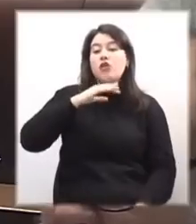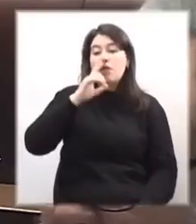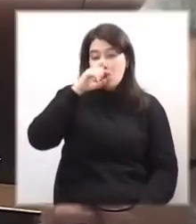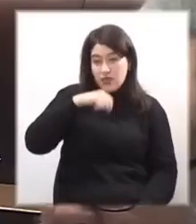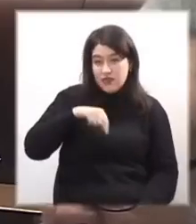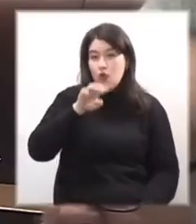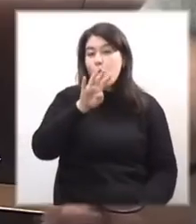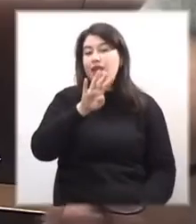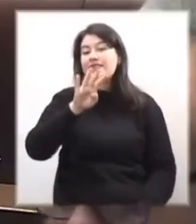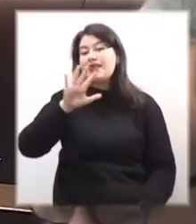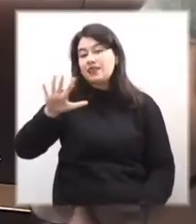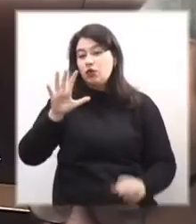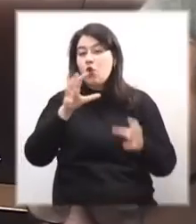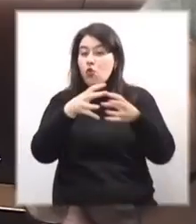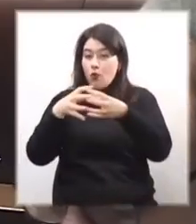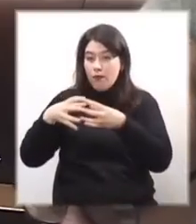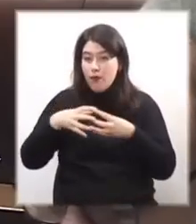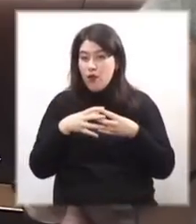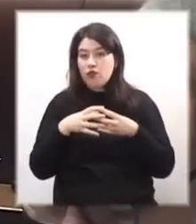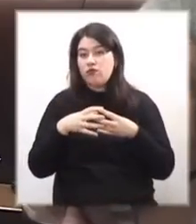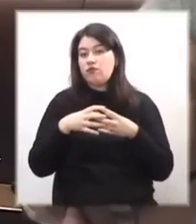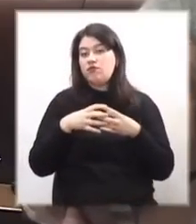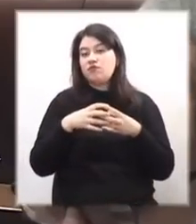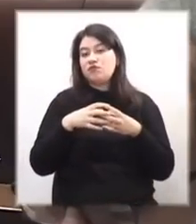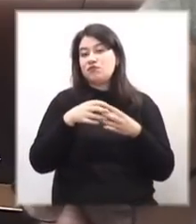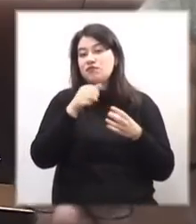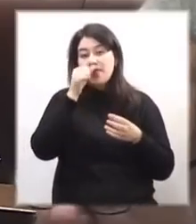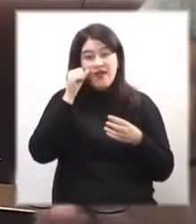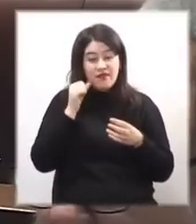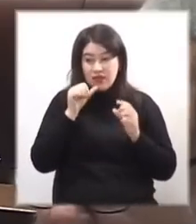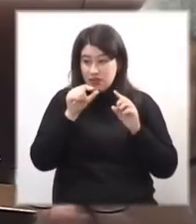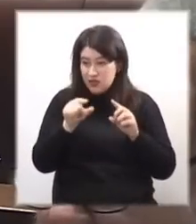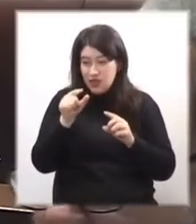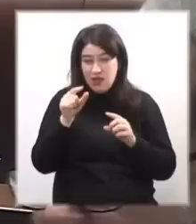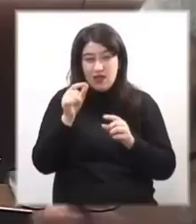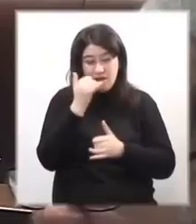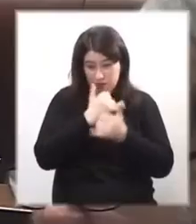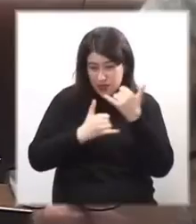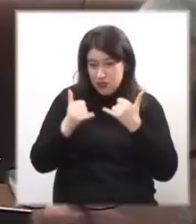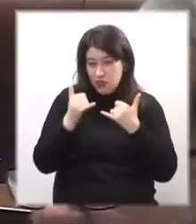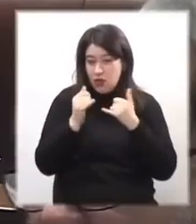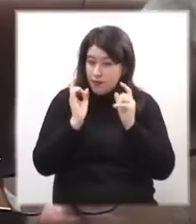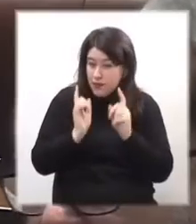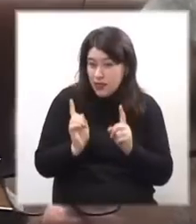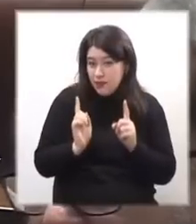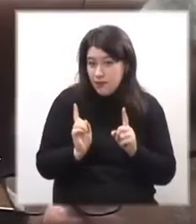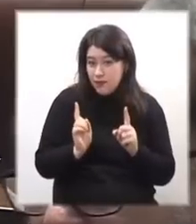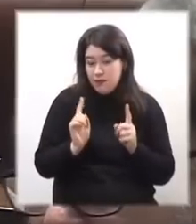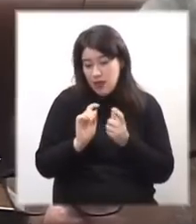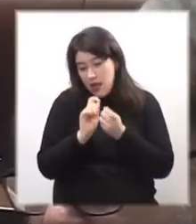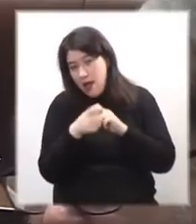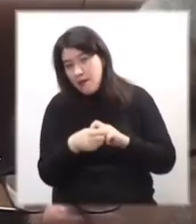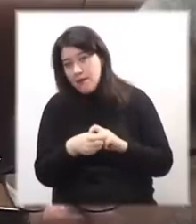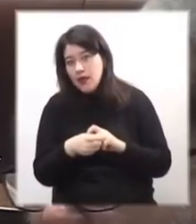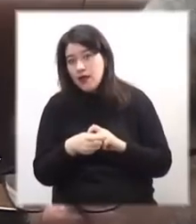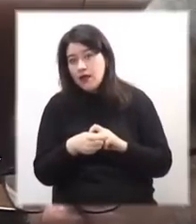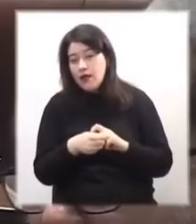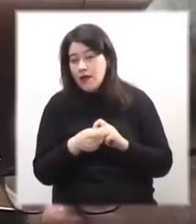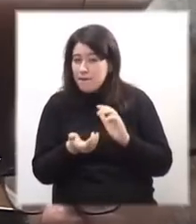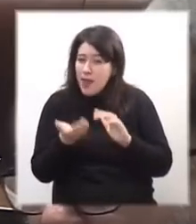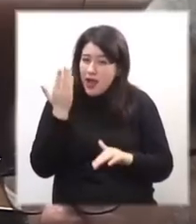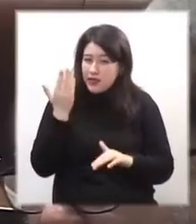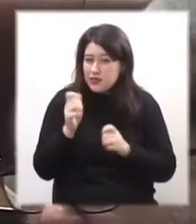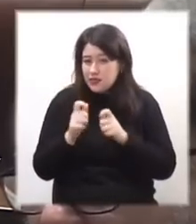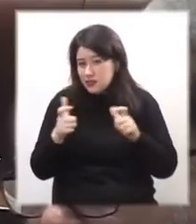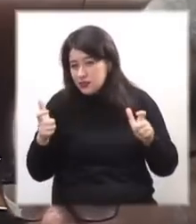había 45 grupos criminales. Esta información que ha circulado hoy es la misma, se ajusta, tenemos